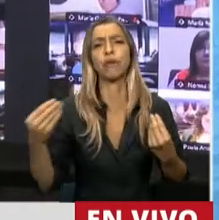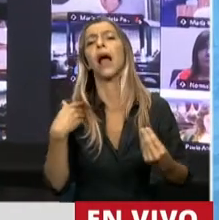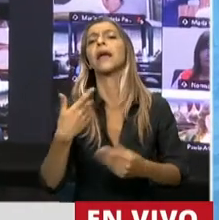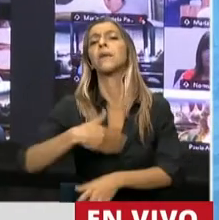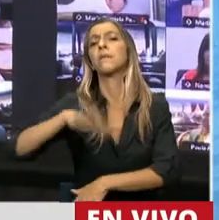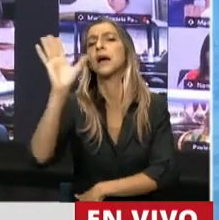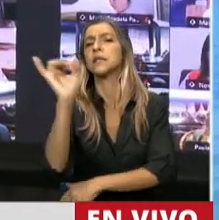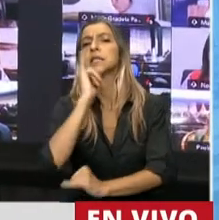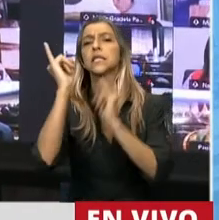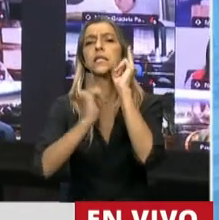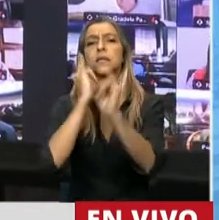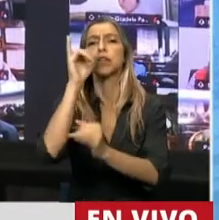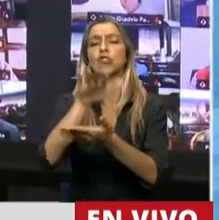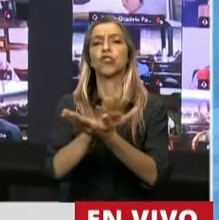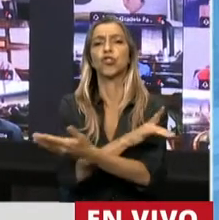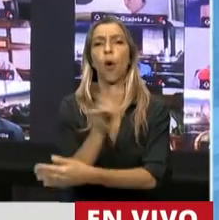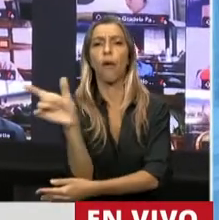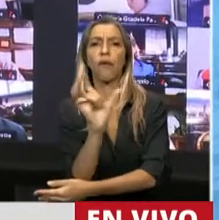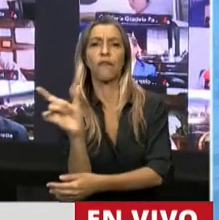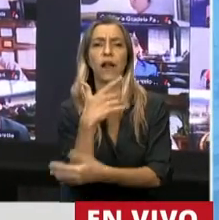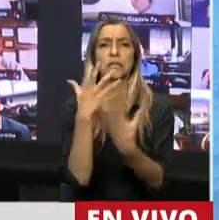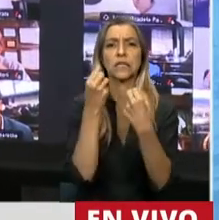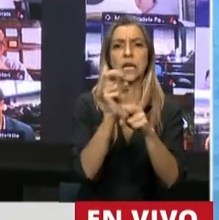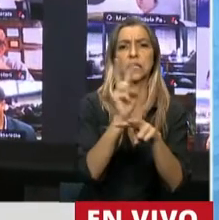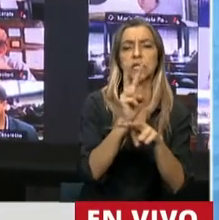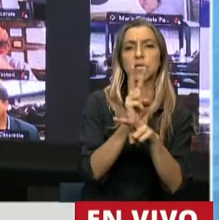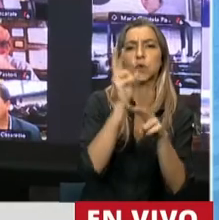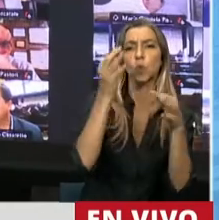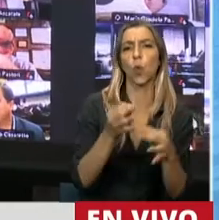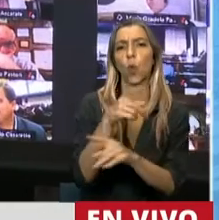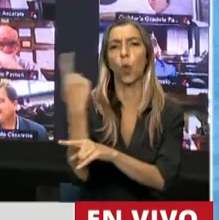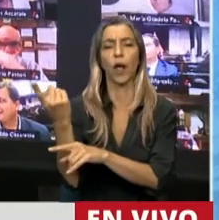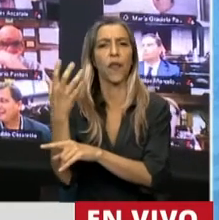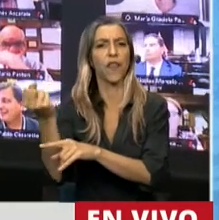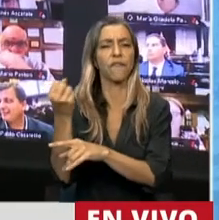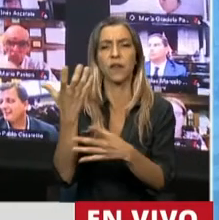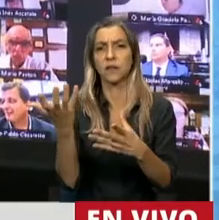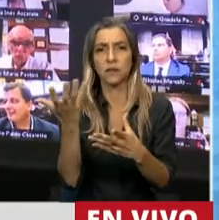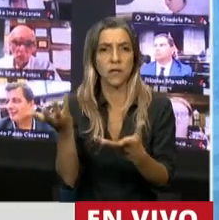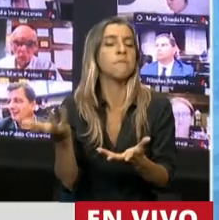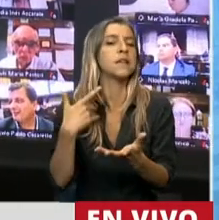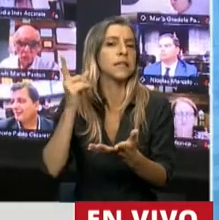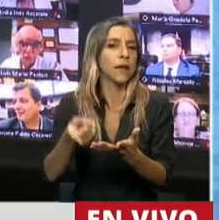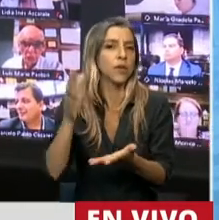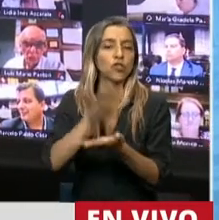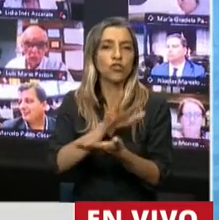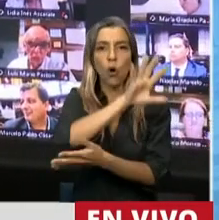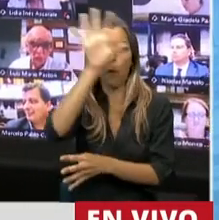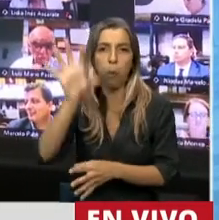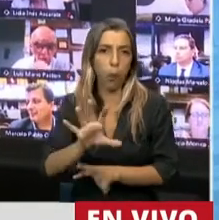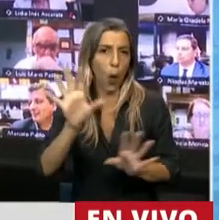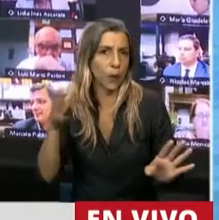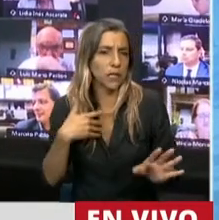y defensa que tiene nuestro marco normativo, y es el marco normativo creado a partir de la Ley de Seguridad Interior y de la Ley de Defensa,